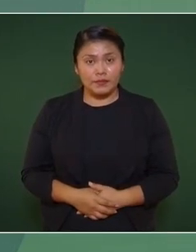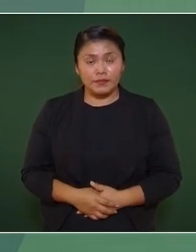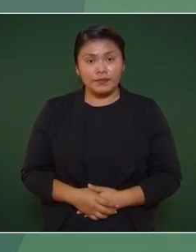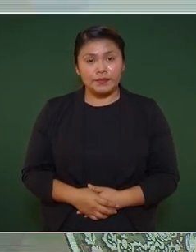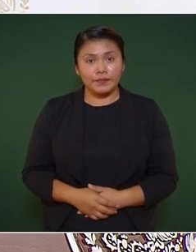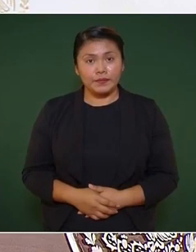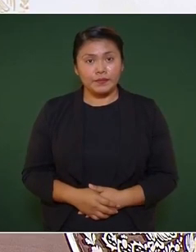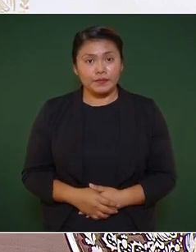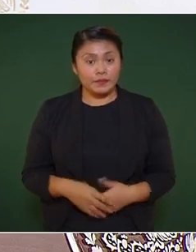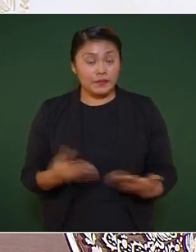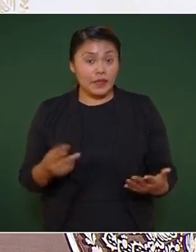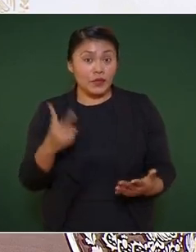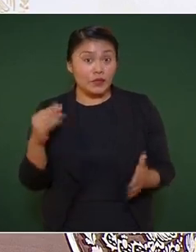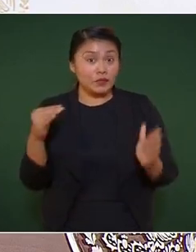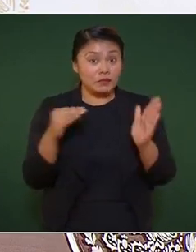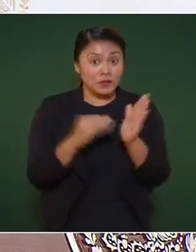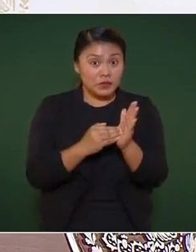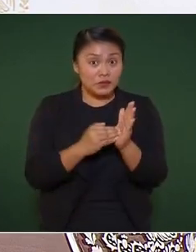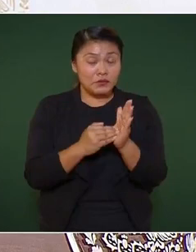Son